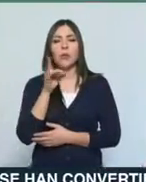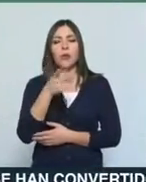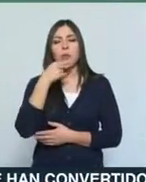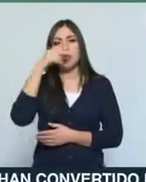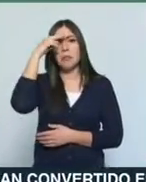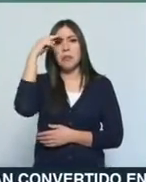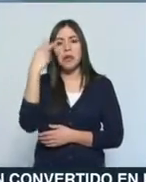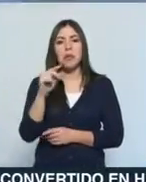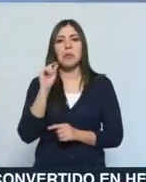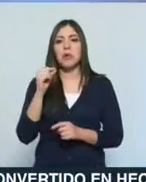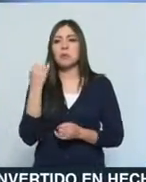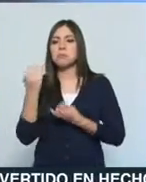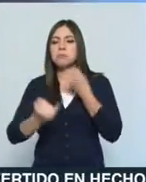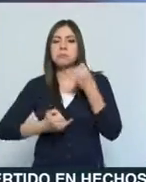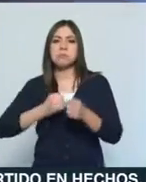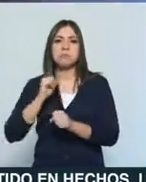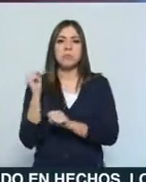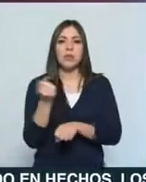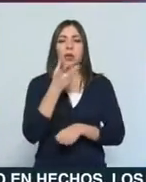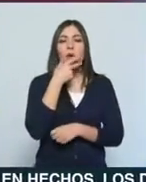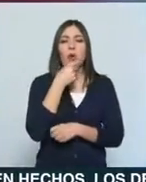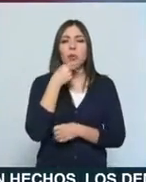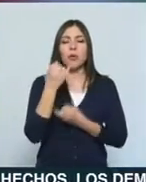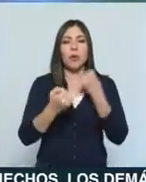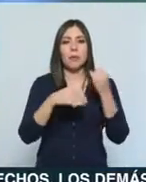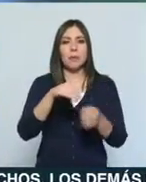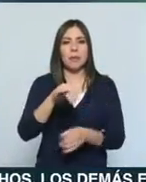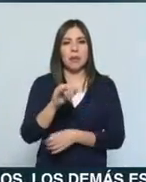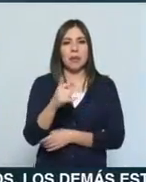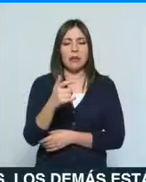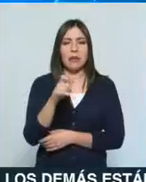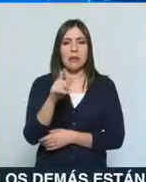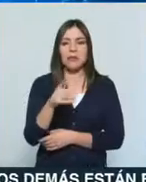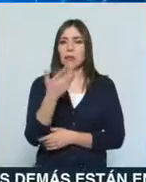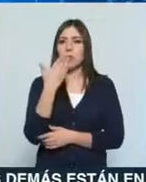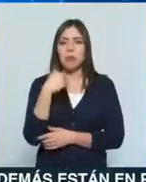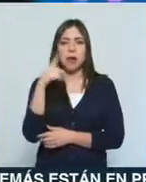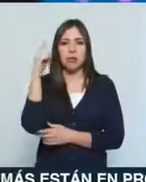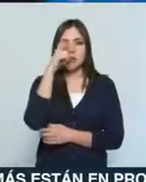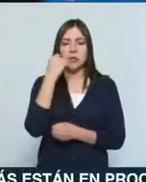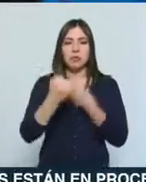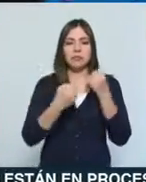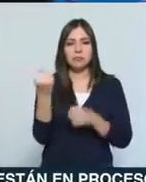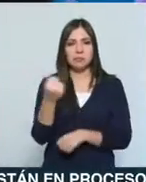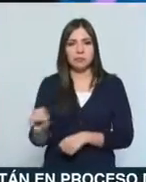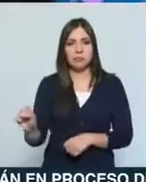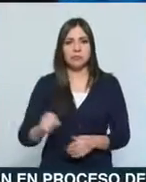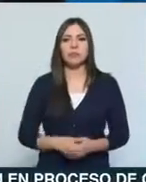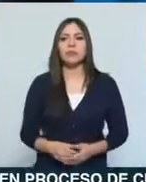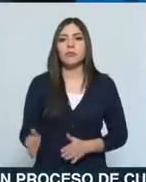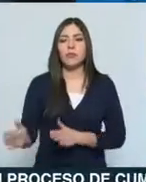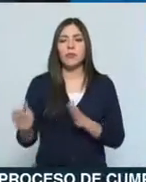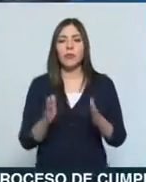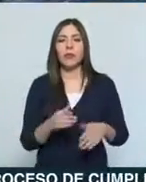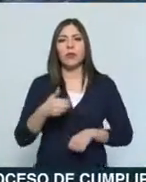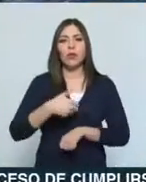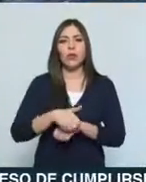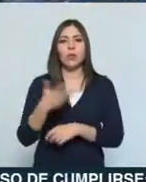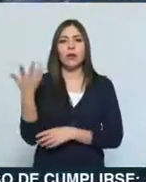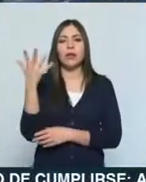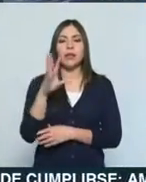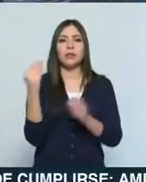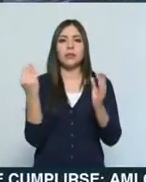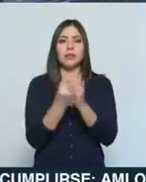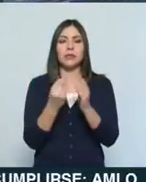poca actividad, mientras que el lanzador azteca Miguel Aguilar no tuvo trabajo en el montículo. La número 10 de la clasificación mundial,